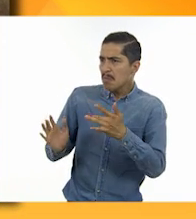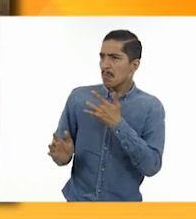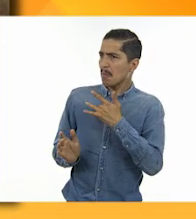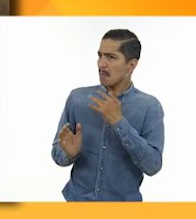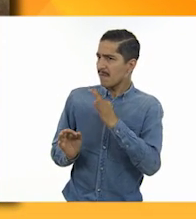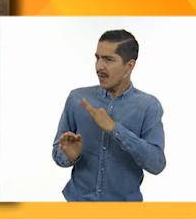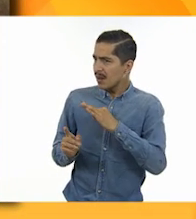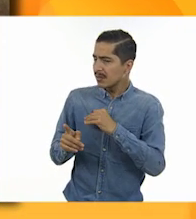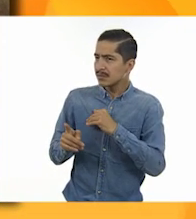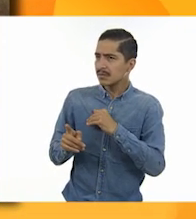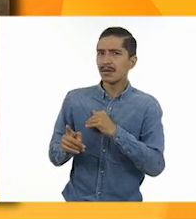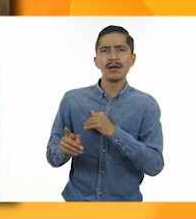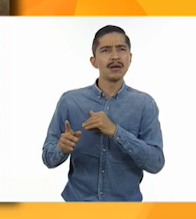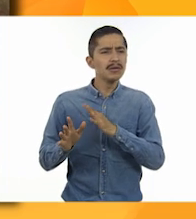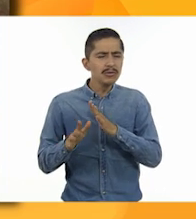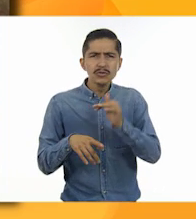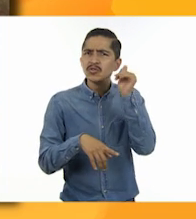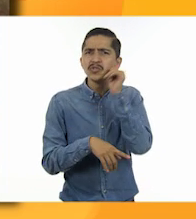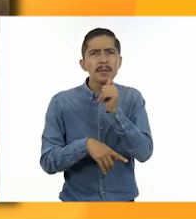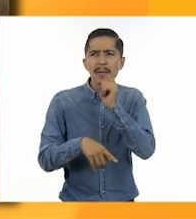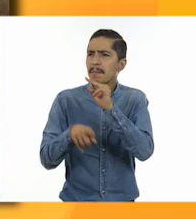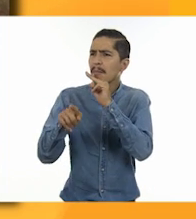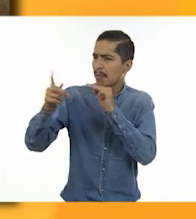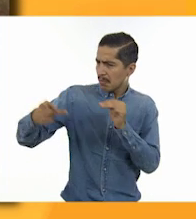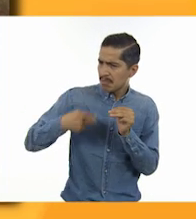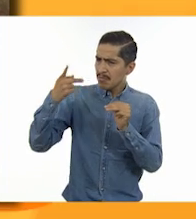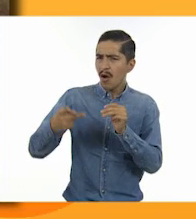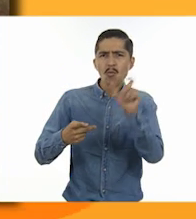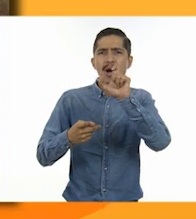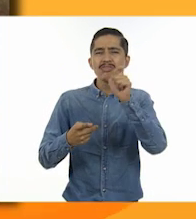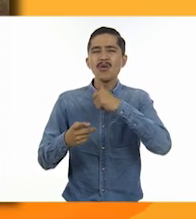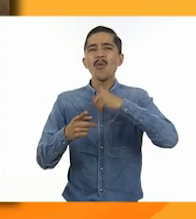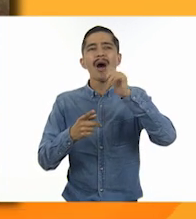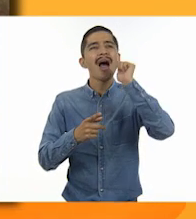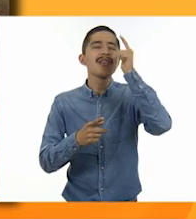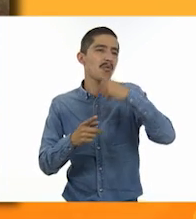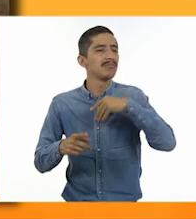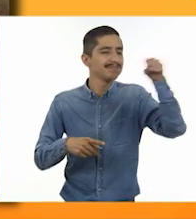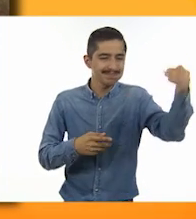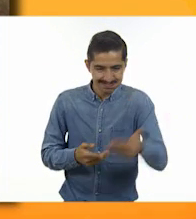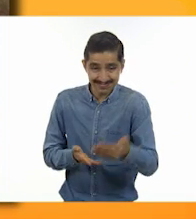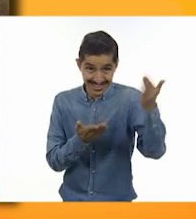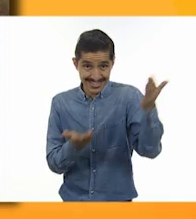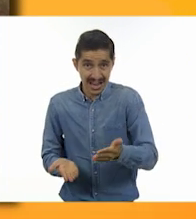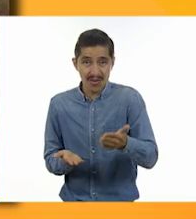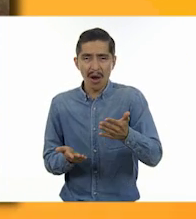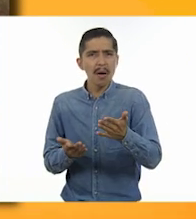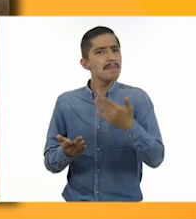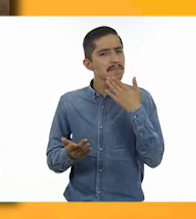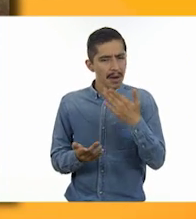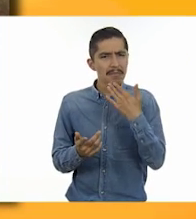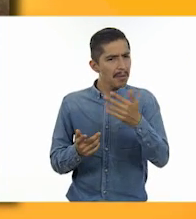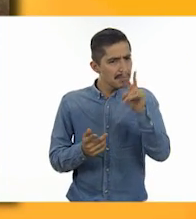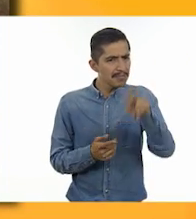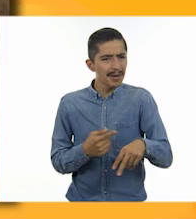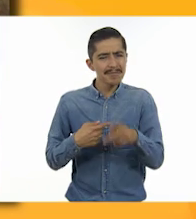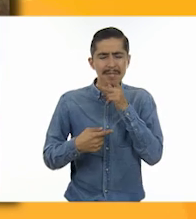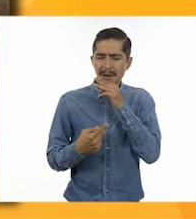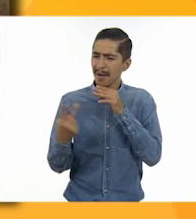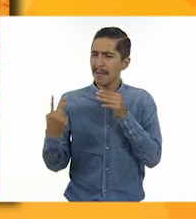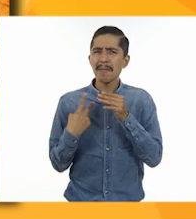siempre me pregunta eso cuando llego de algún lado. Sí, la pasábamos muy bien, respondió